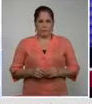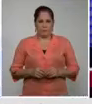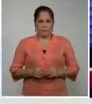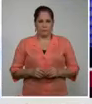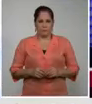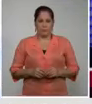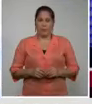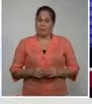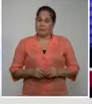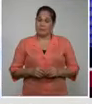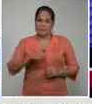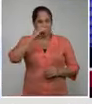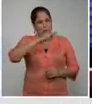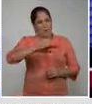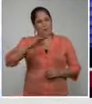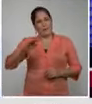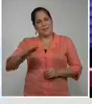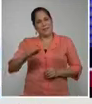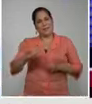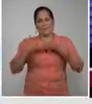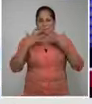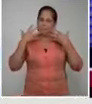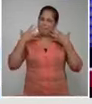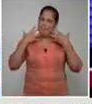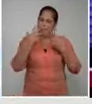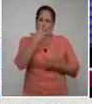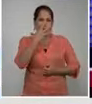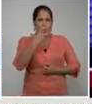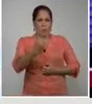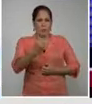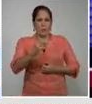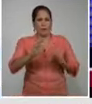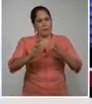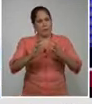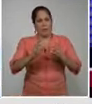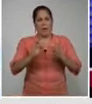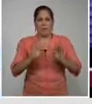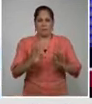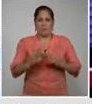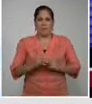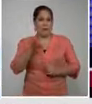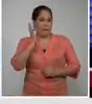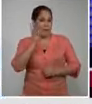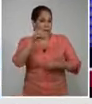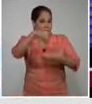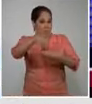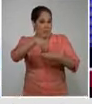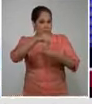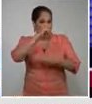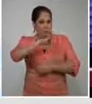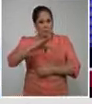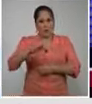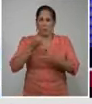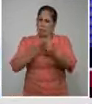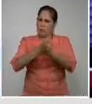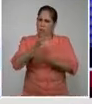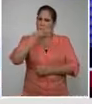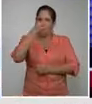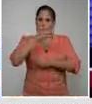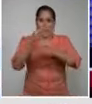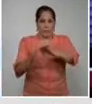Los chamaquilis con su picardía, y nos encanta siempre este spot durante nuestra conferencia de prensa. Continuamos hablando con la doctora